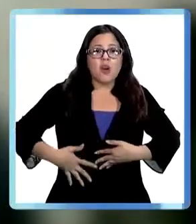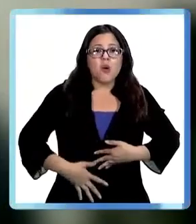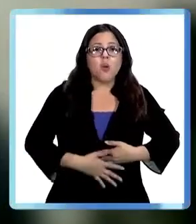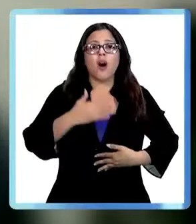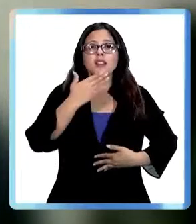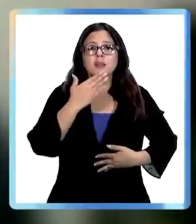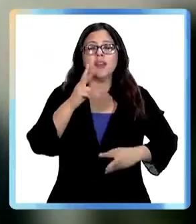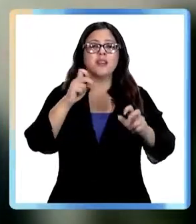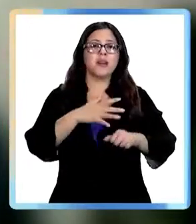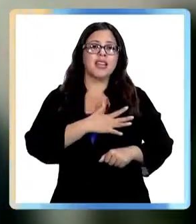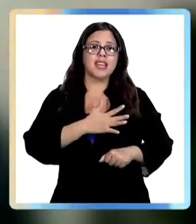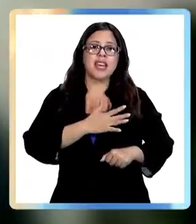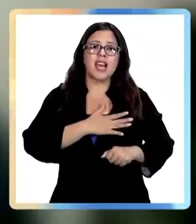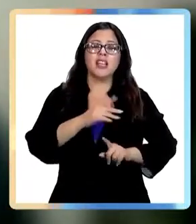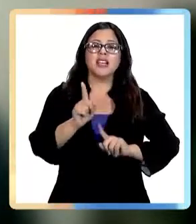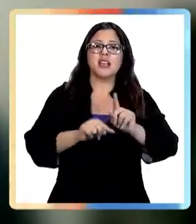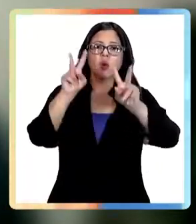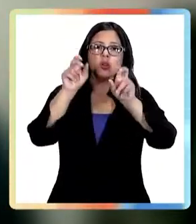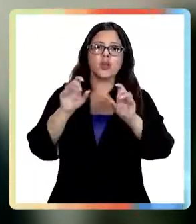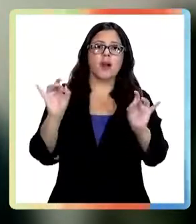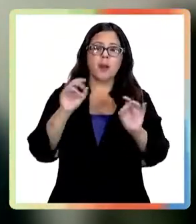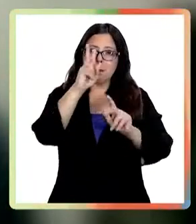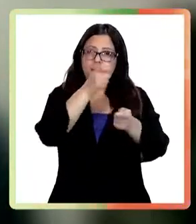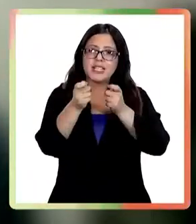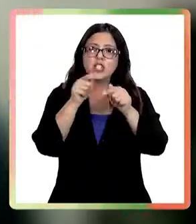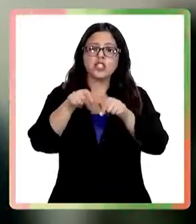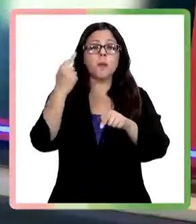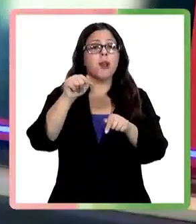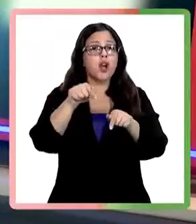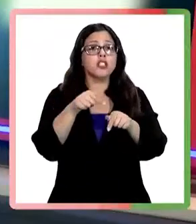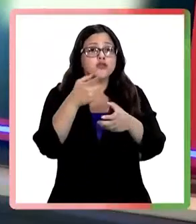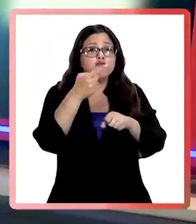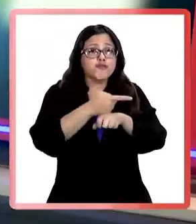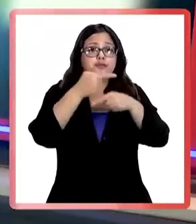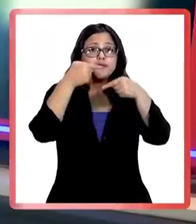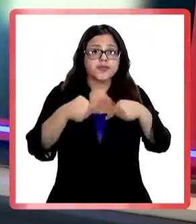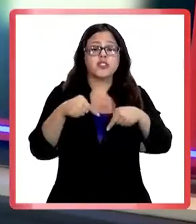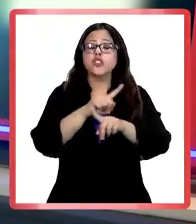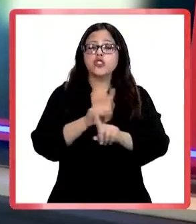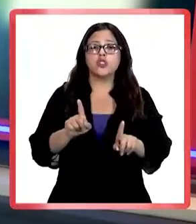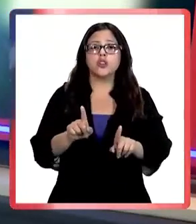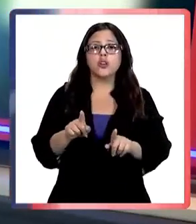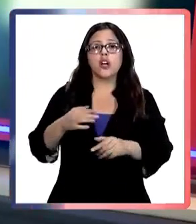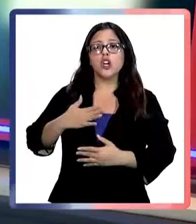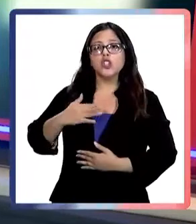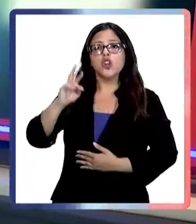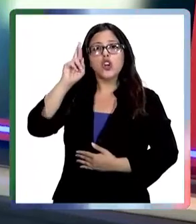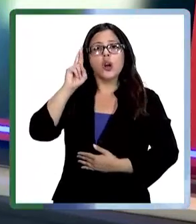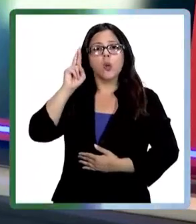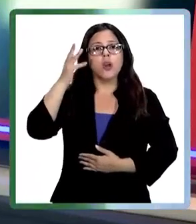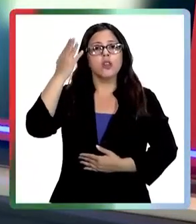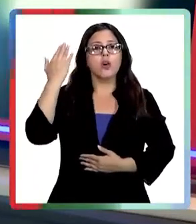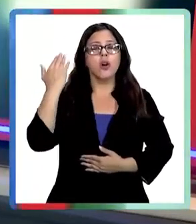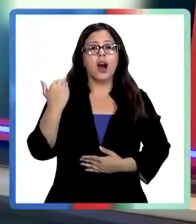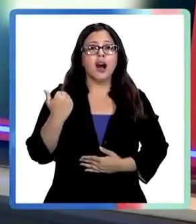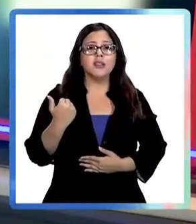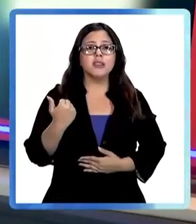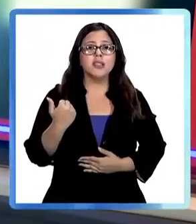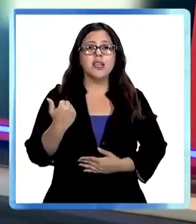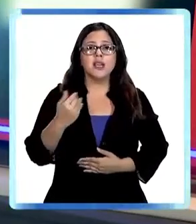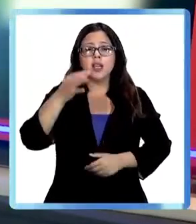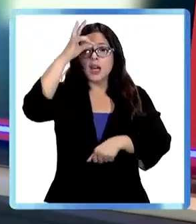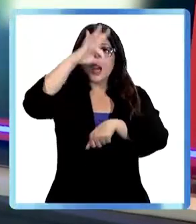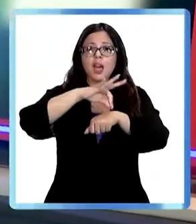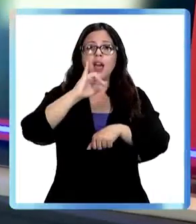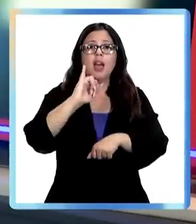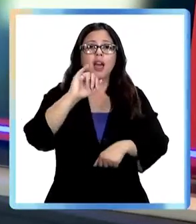casos de taquicardia y algunos eventos de ese tipo, pero no es lo predominante. En mi caso particular, recuerdo haber tenido en medio de esta pandemia una